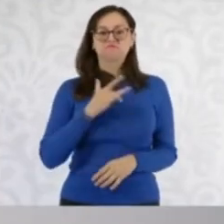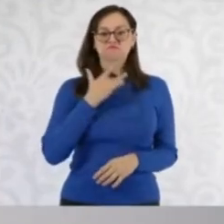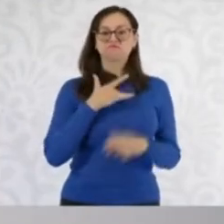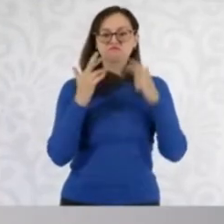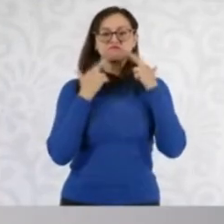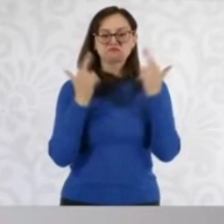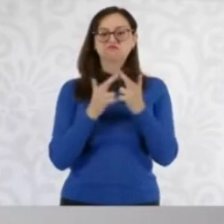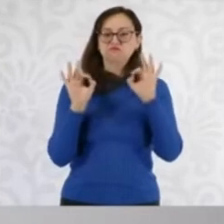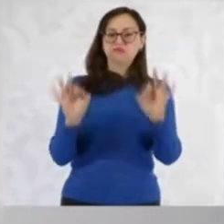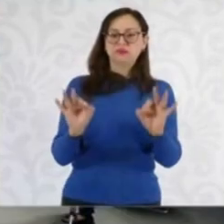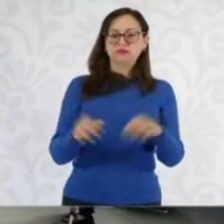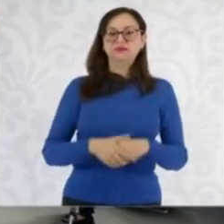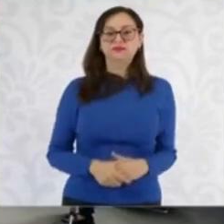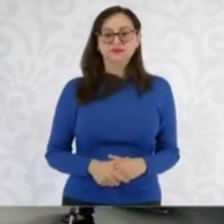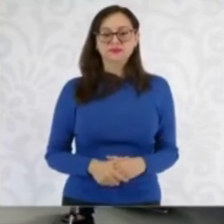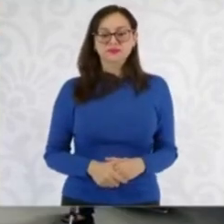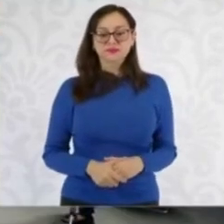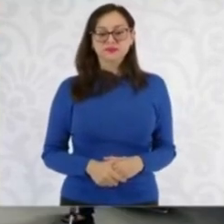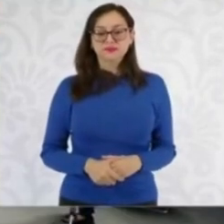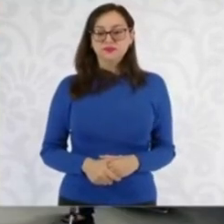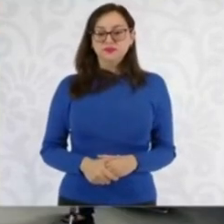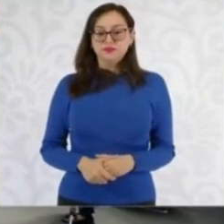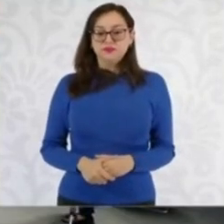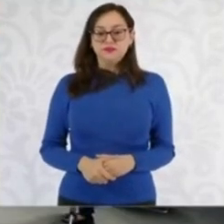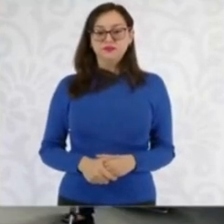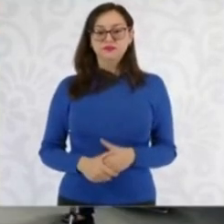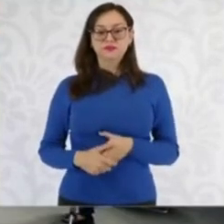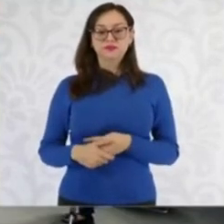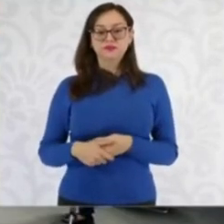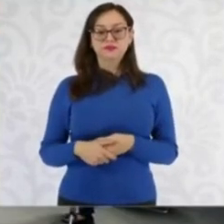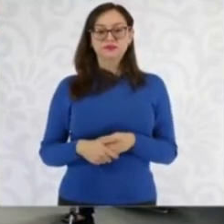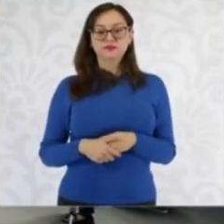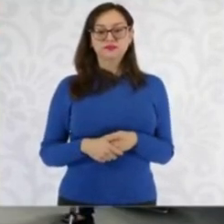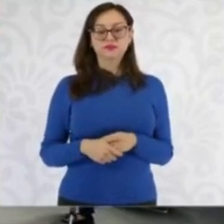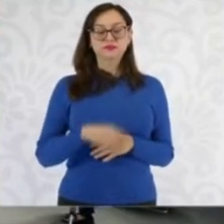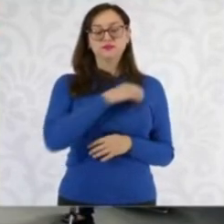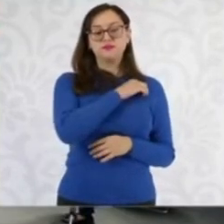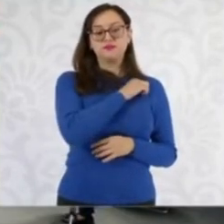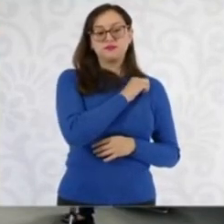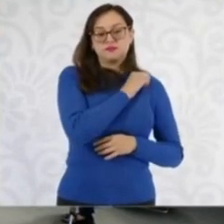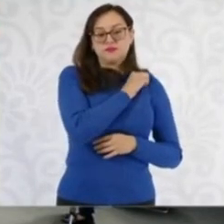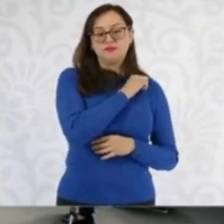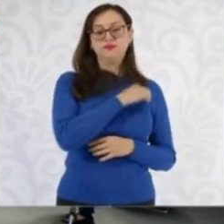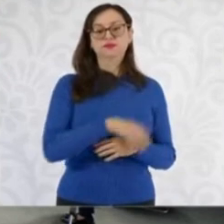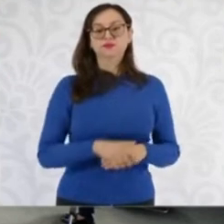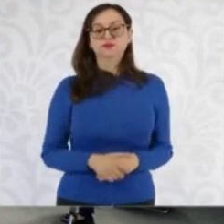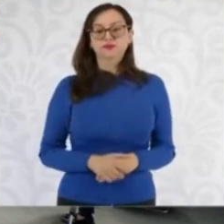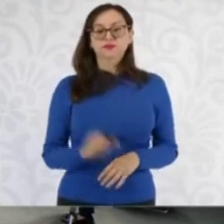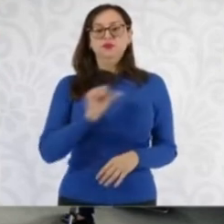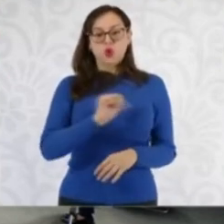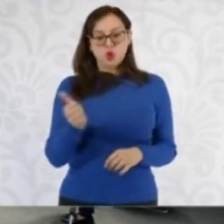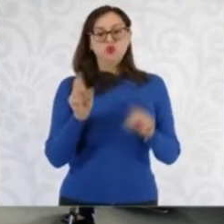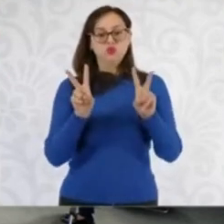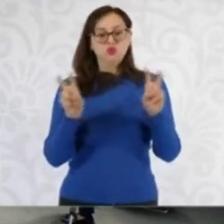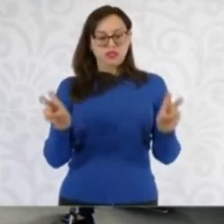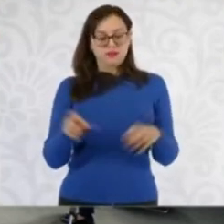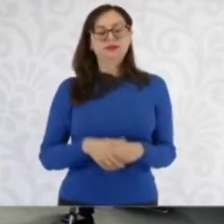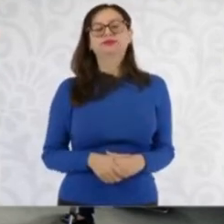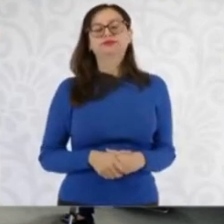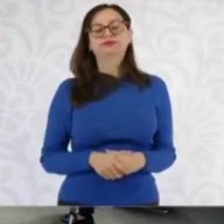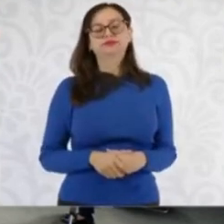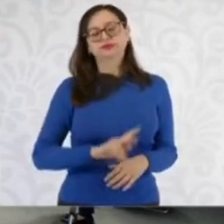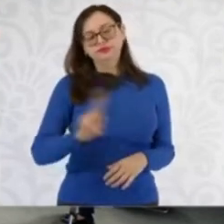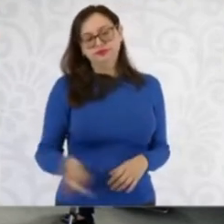reunión. Solo quisiera abordar en otro tema. Hace unos días le entregaron una carta o le enviaron una